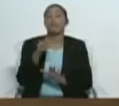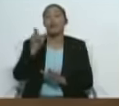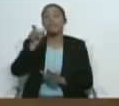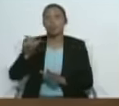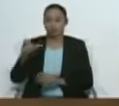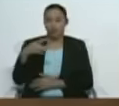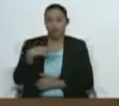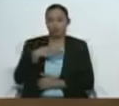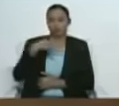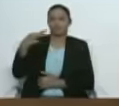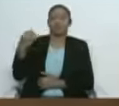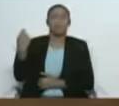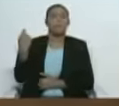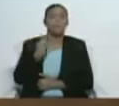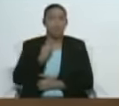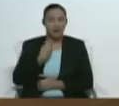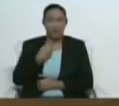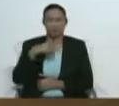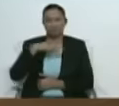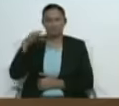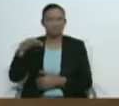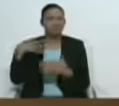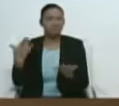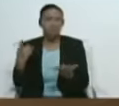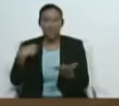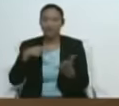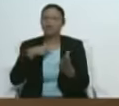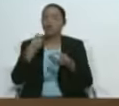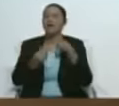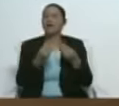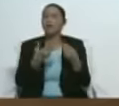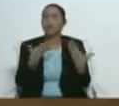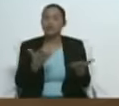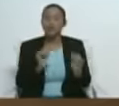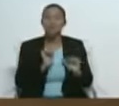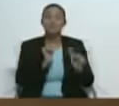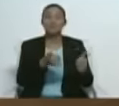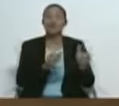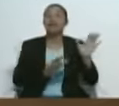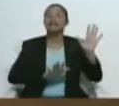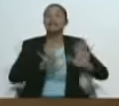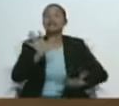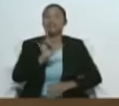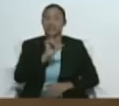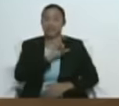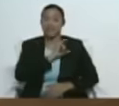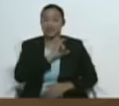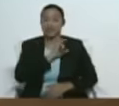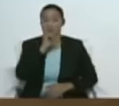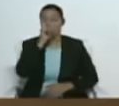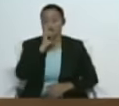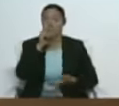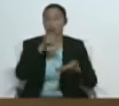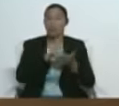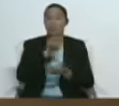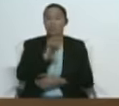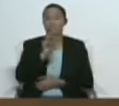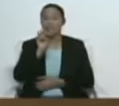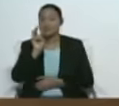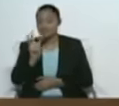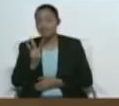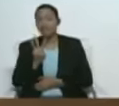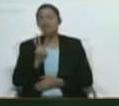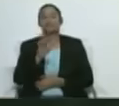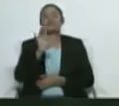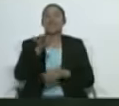alvares sobre las acciones desestabilizadoras que deberían iniciar el 15 de enero el 23 de enero y el 14 de febrero o sea